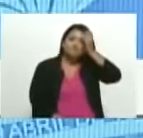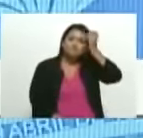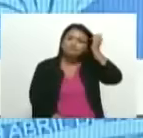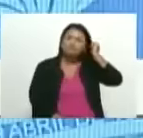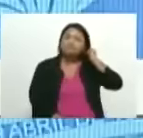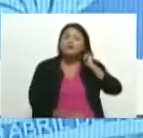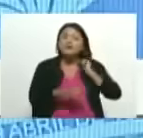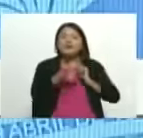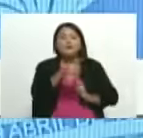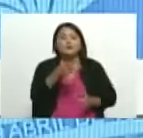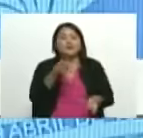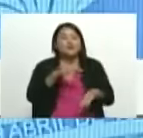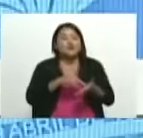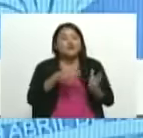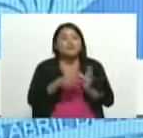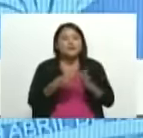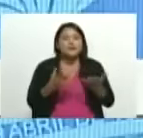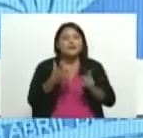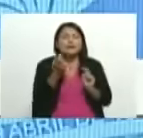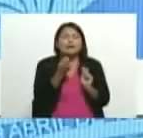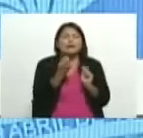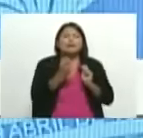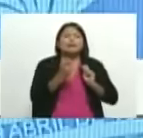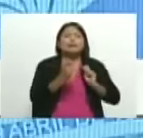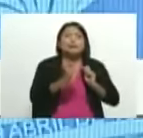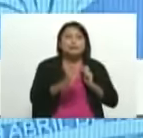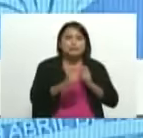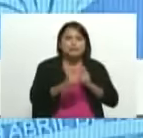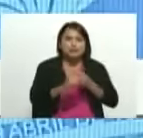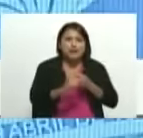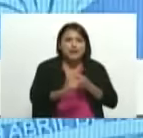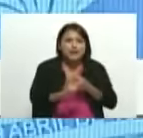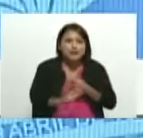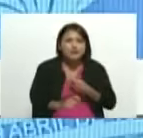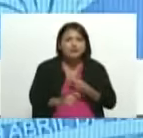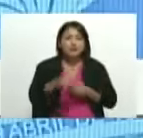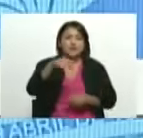Fue otra vez un intento de llevar al país